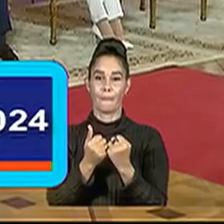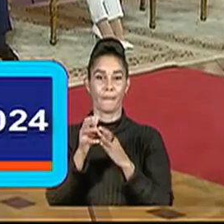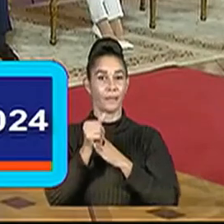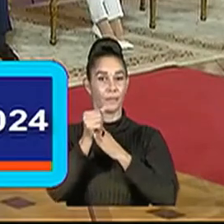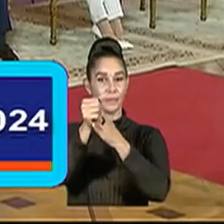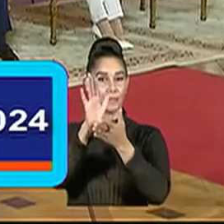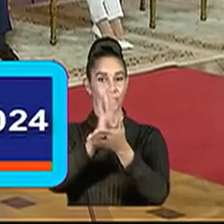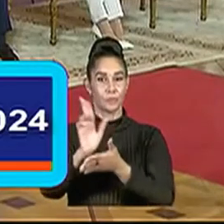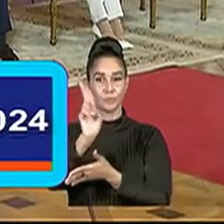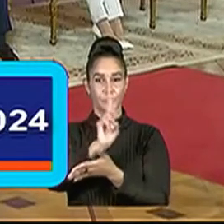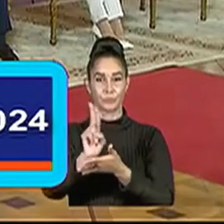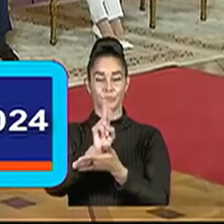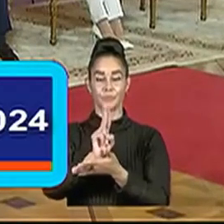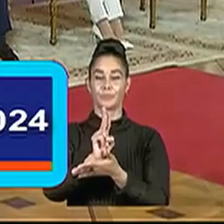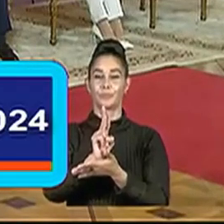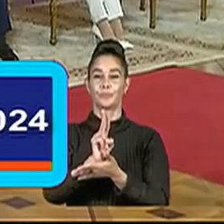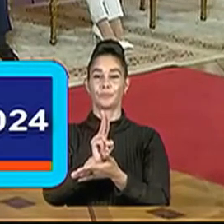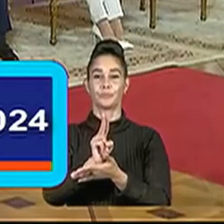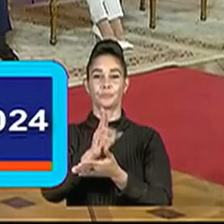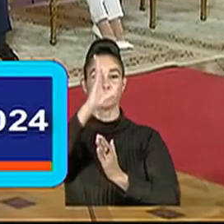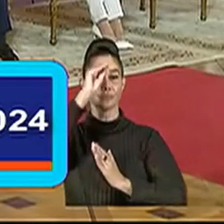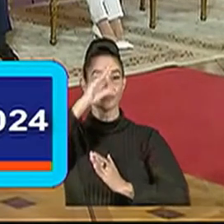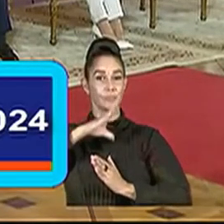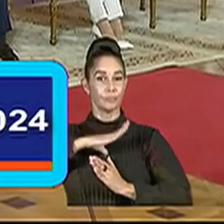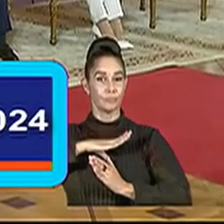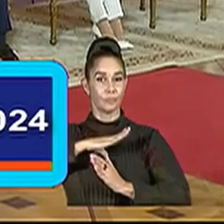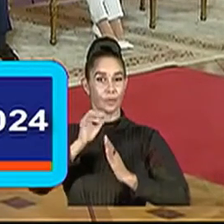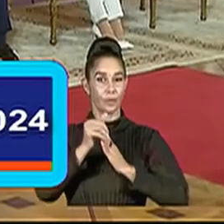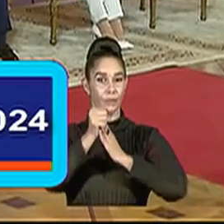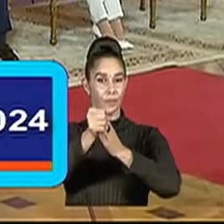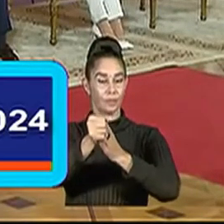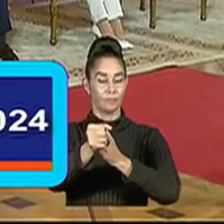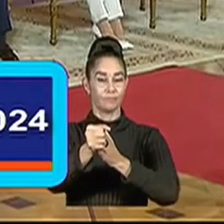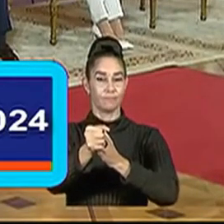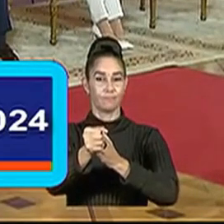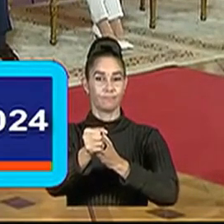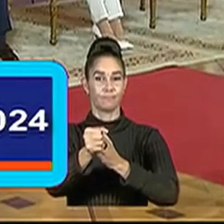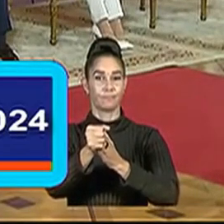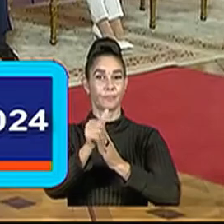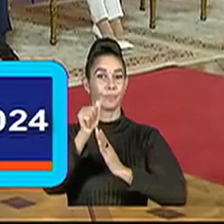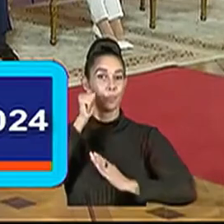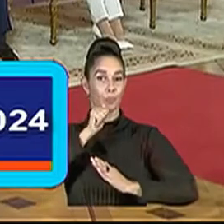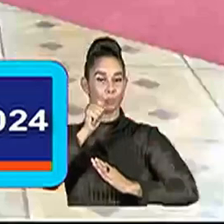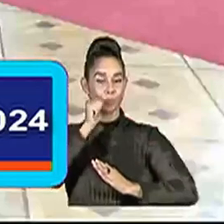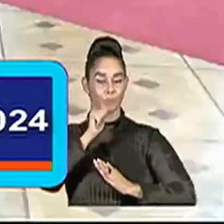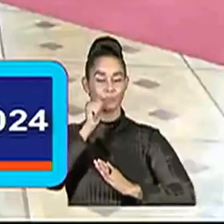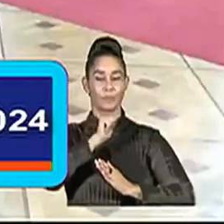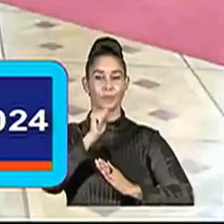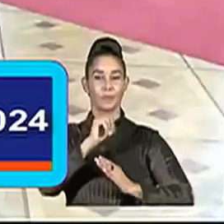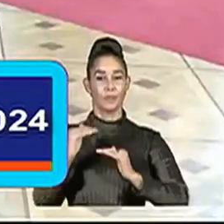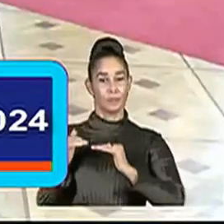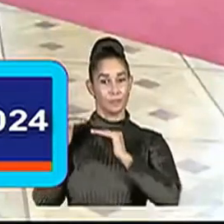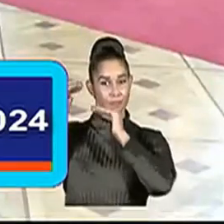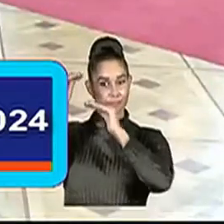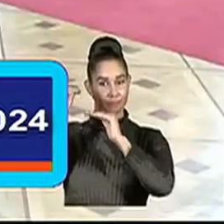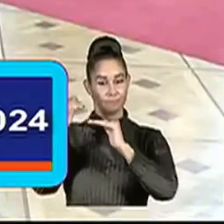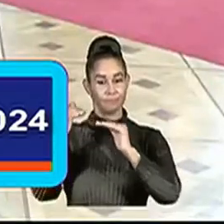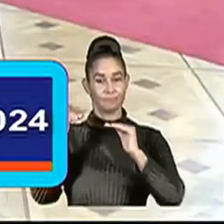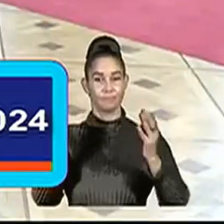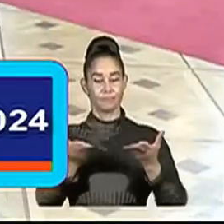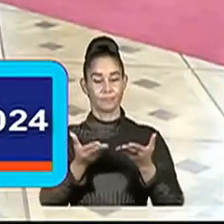y universidades, señores rectores, rectoras y altas